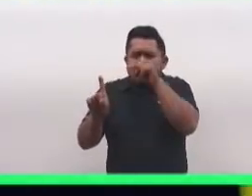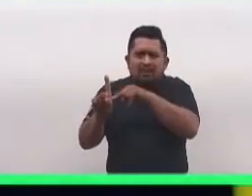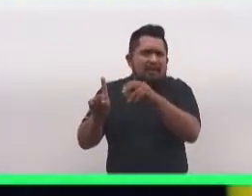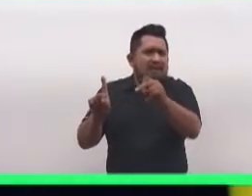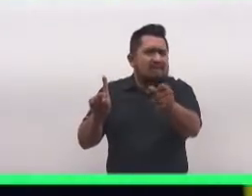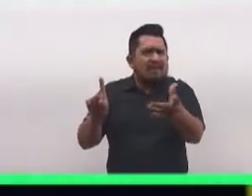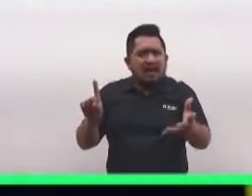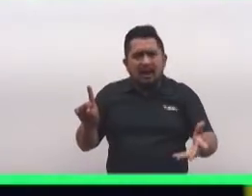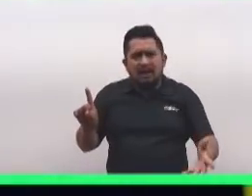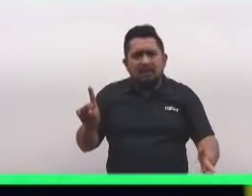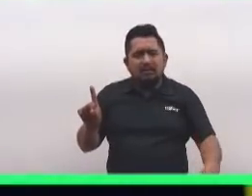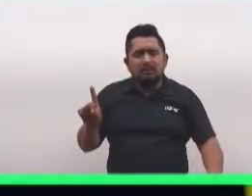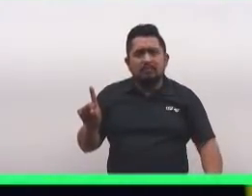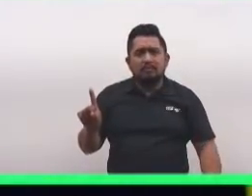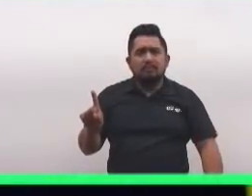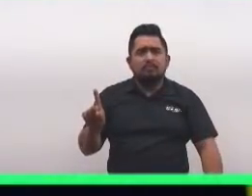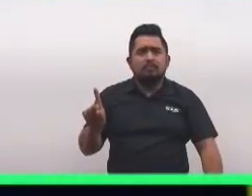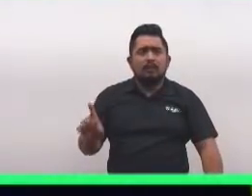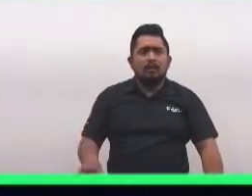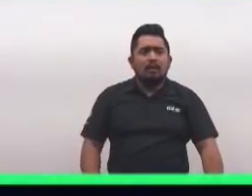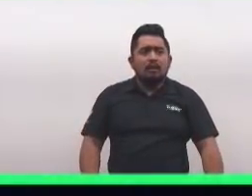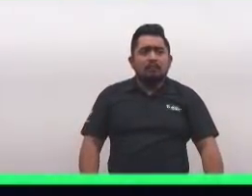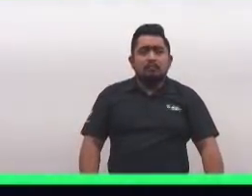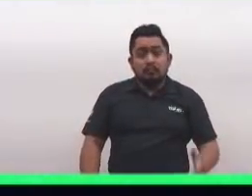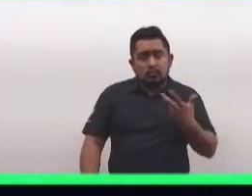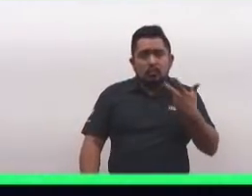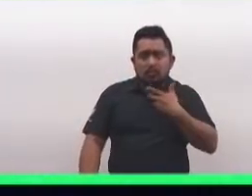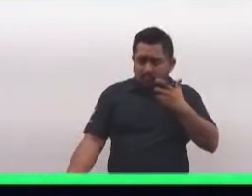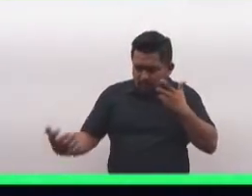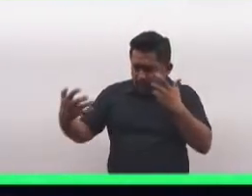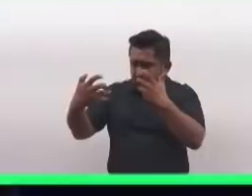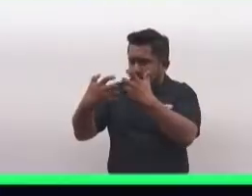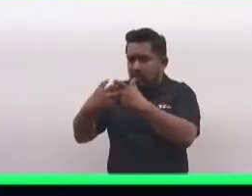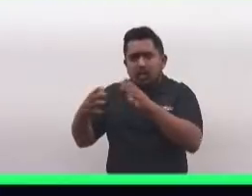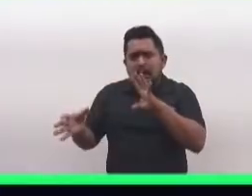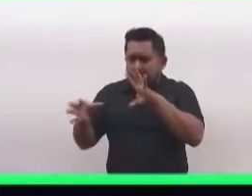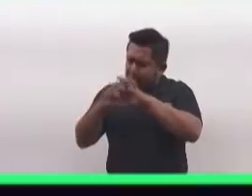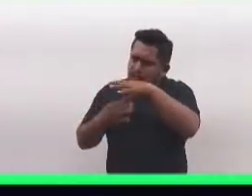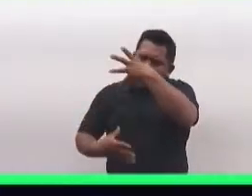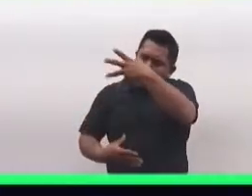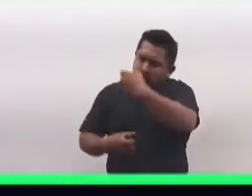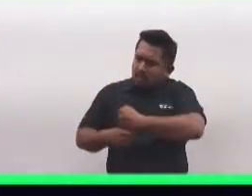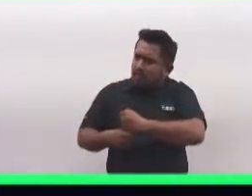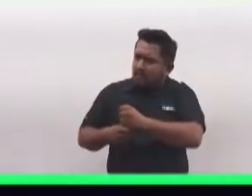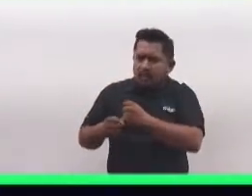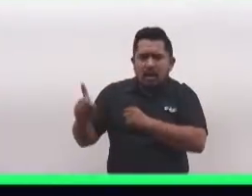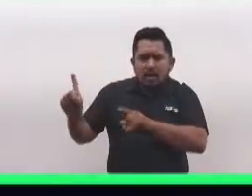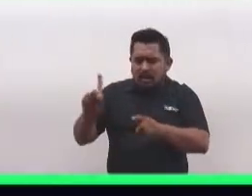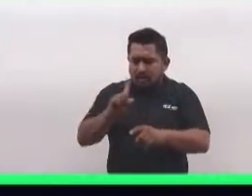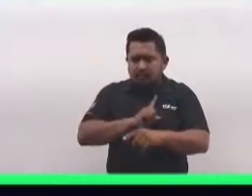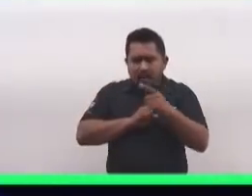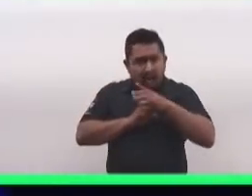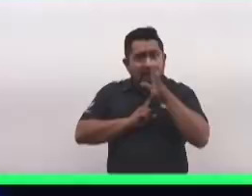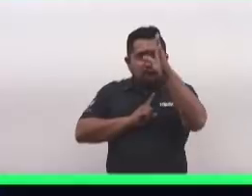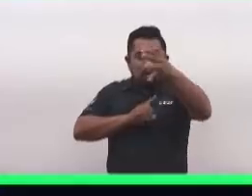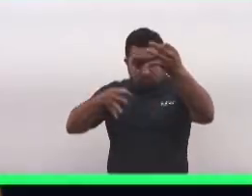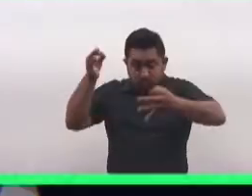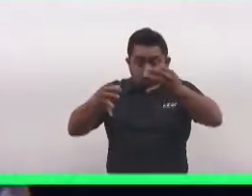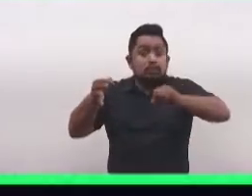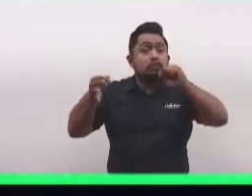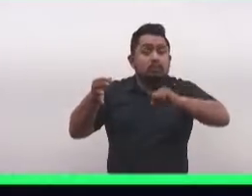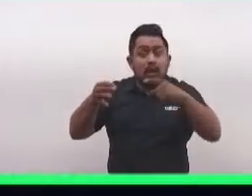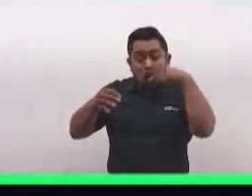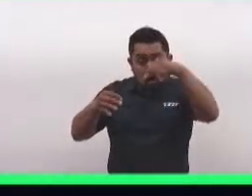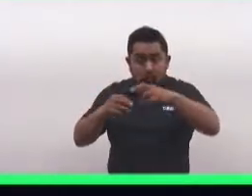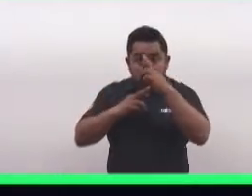hallado acerquémonos a él con toda confianza si todavía no ha venido a juzgar nos ha venido a darnos una